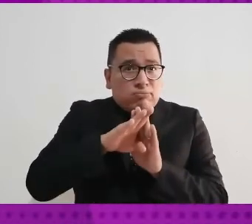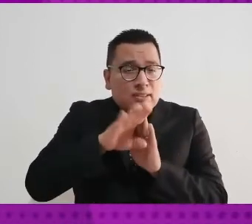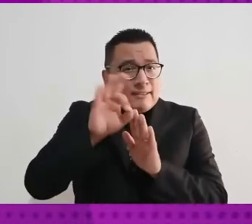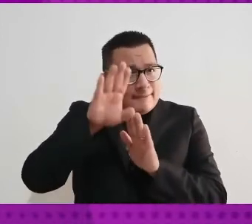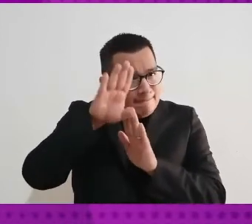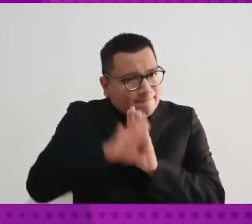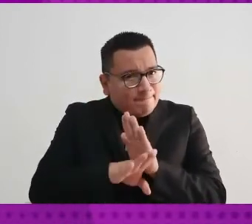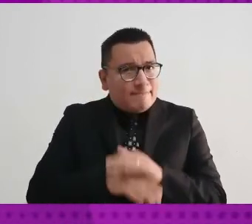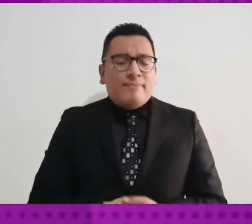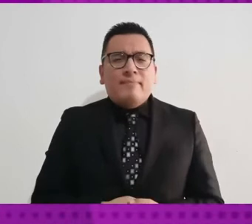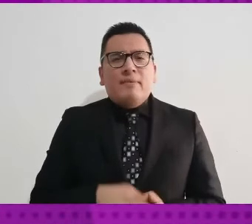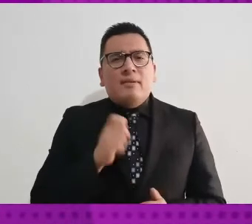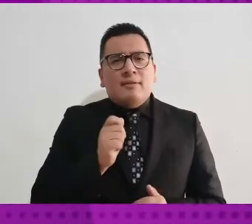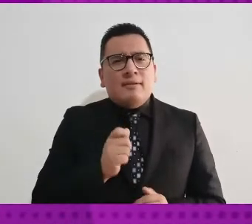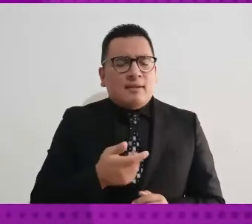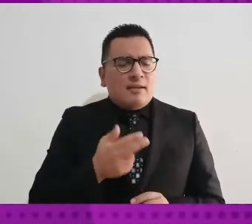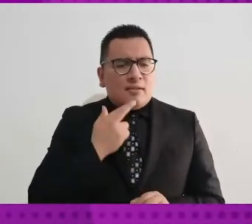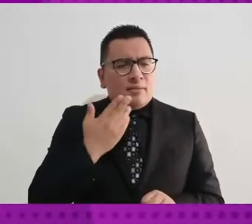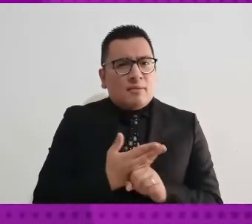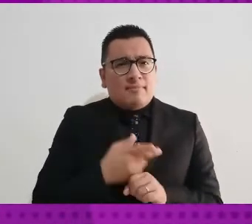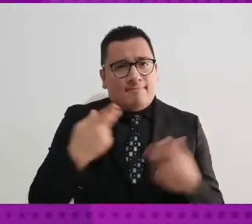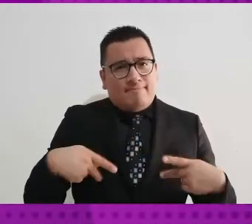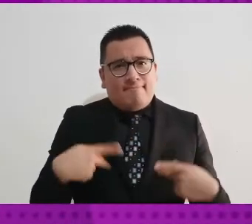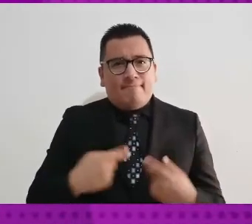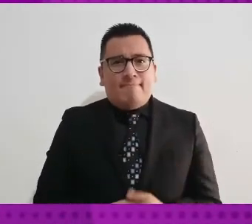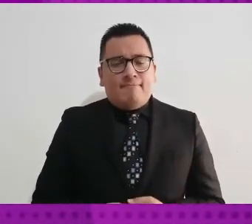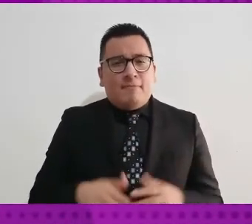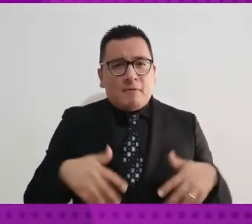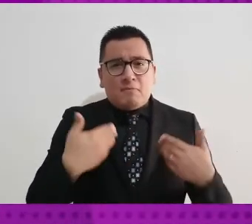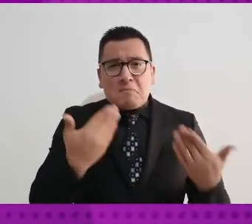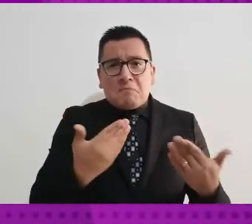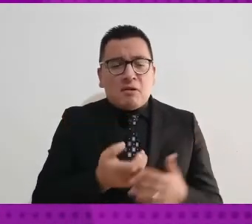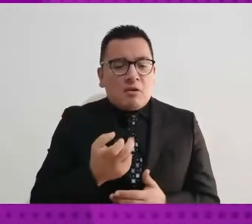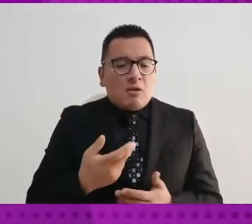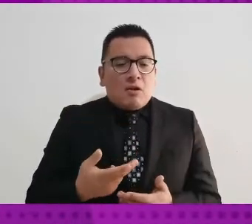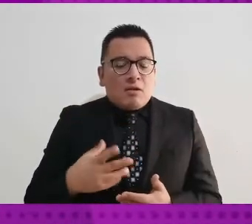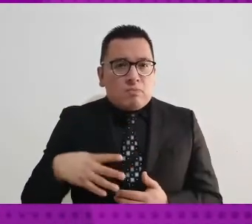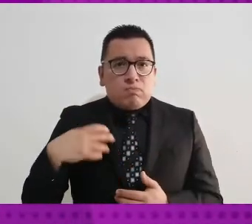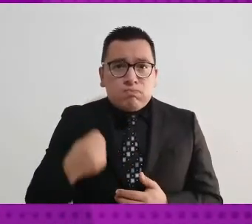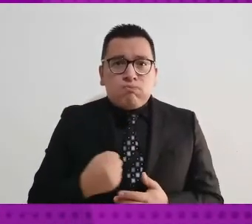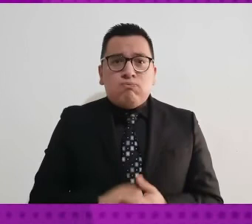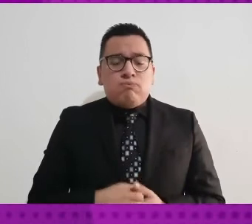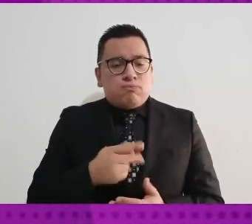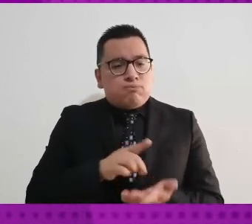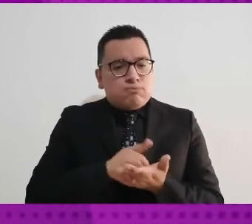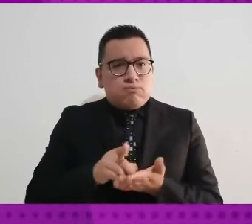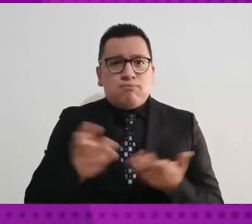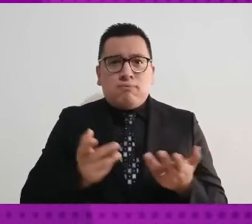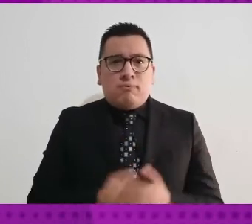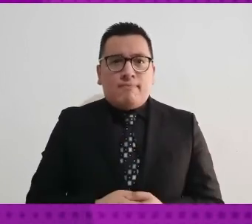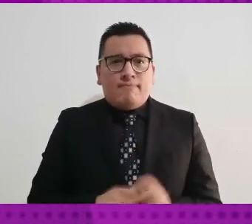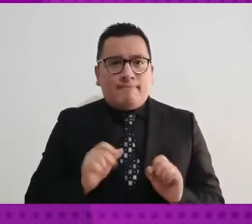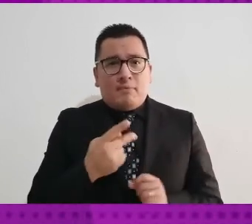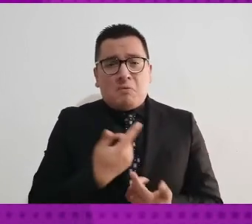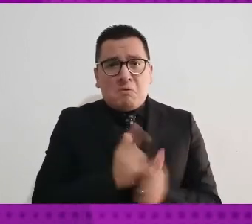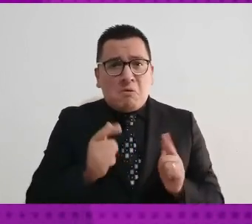políticos, incluidos los ciudadanos. La ciudadanía es importante tomar esa dimensión política del ejercicio de derechos, que